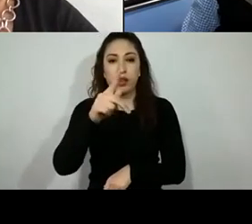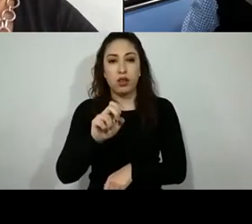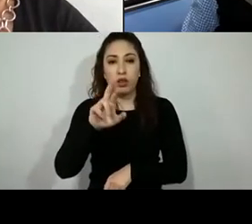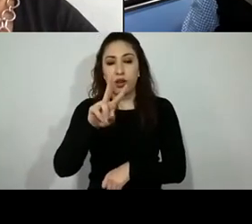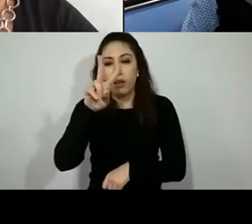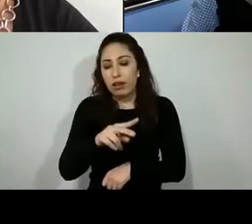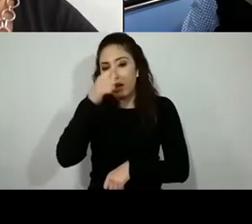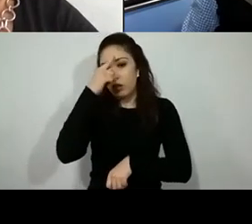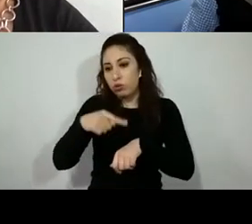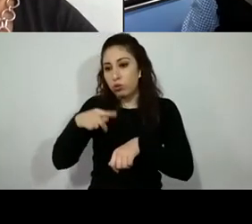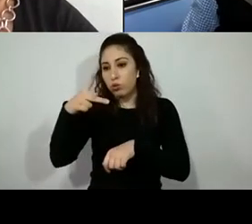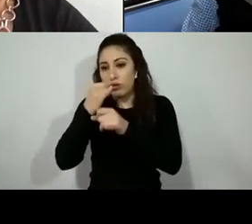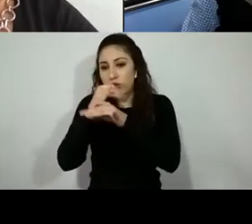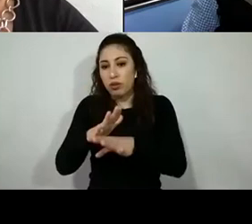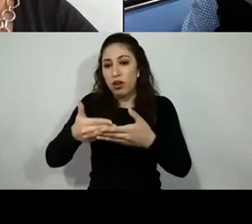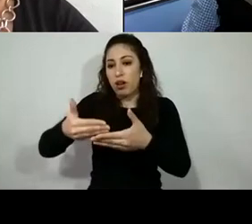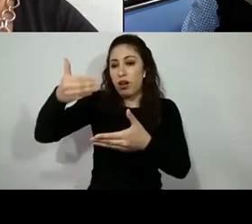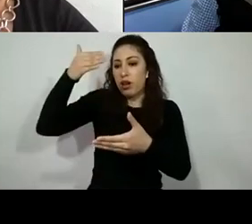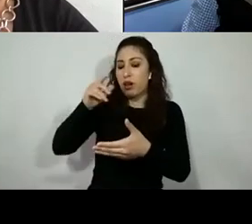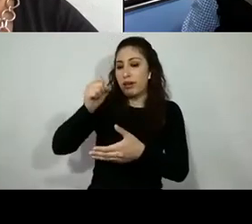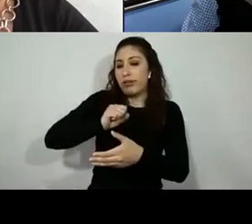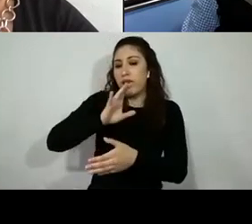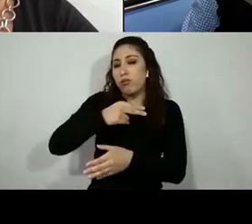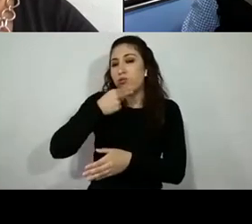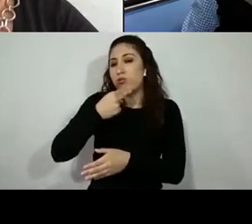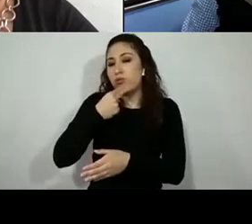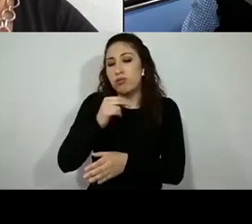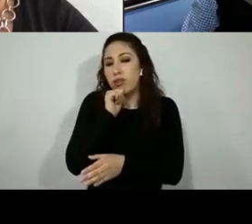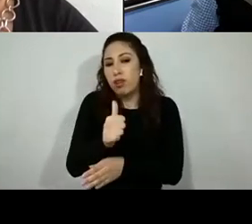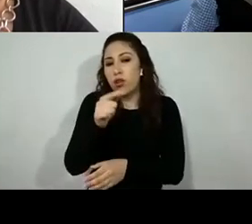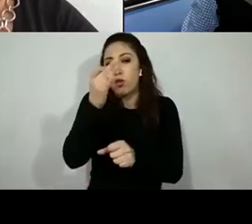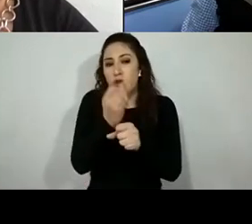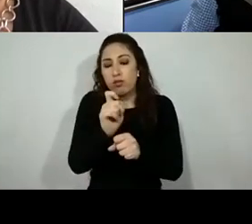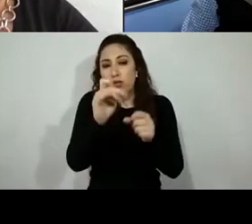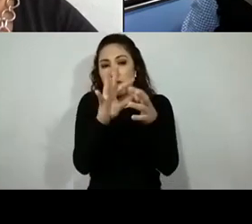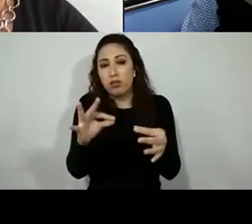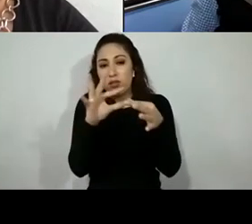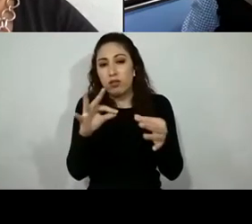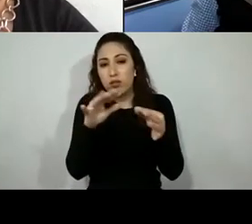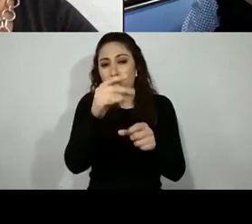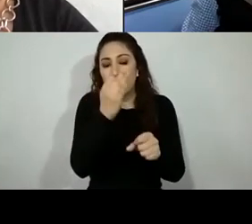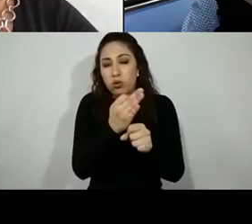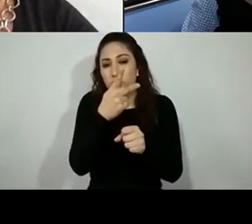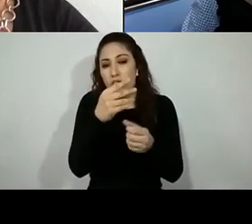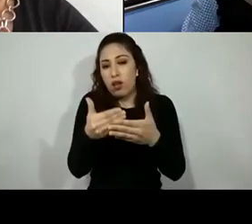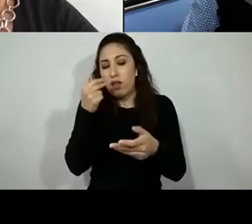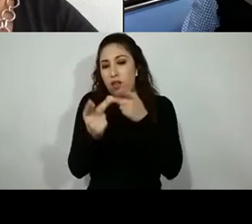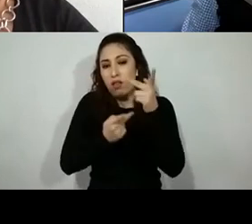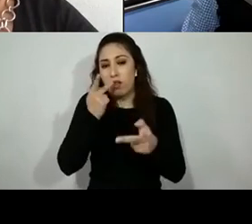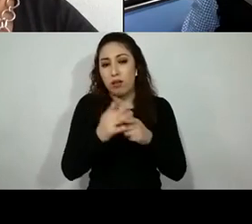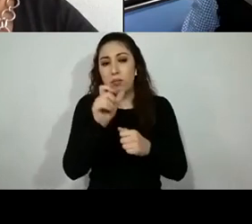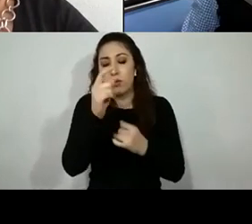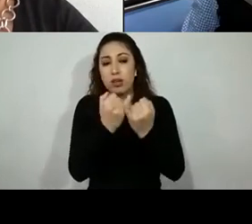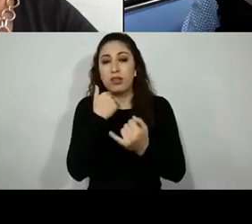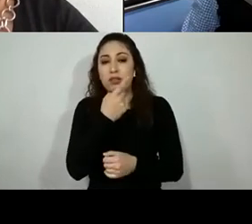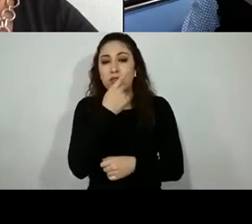actualizada referente a estos comentarios que ha hecho en su réplica. Y también comentarle que Vicente Guerrero